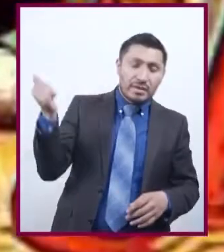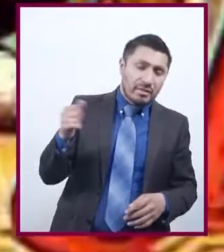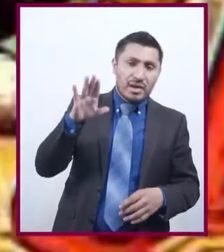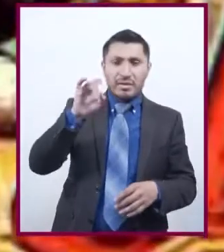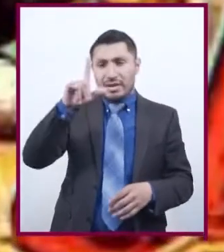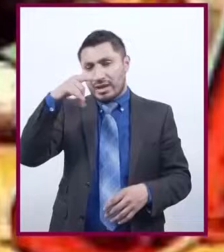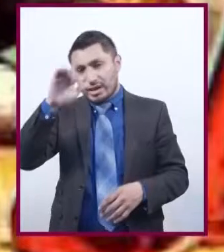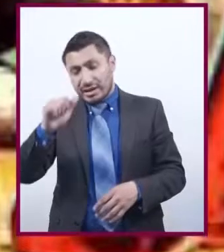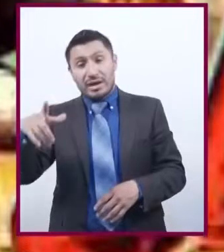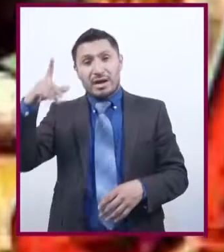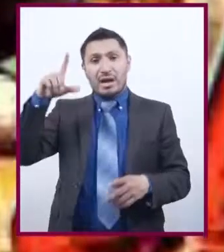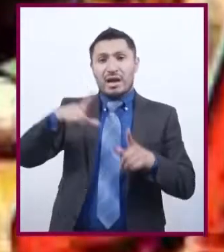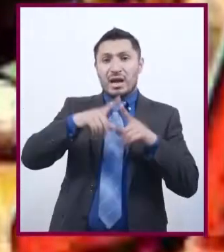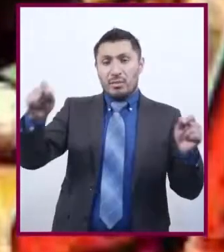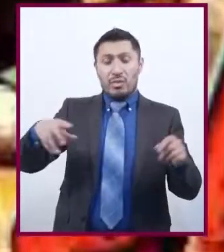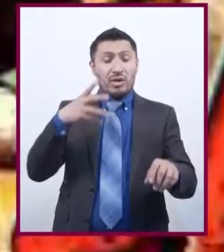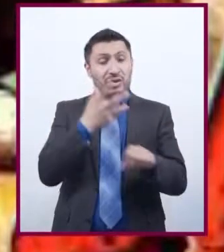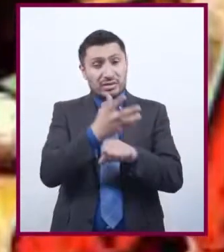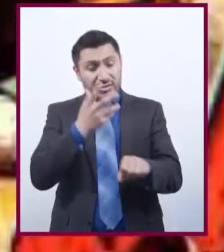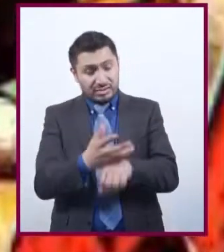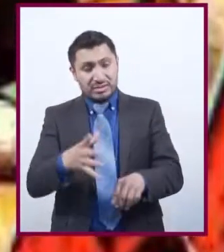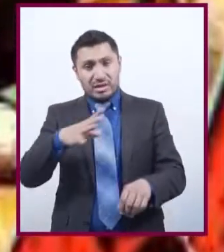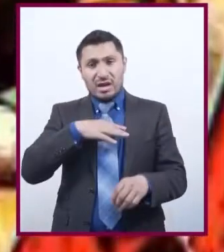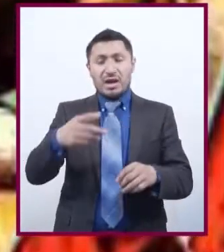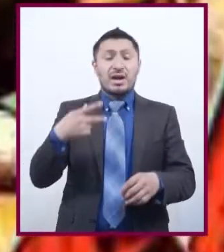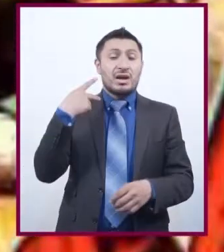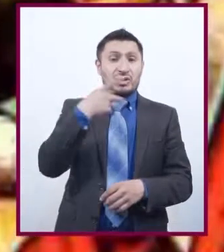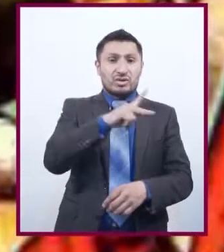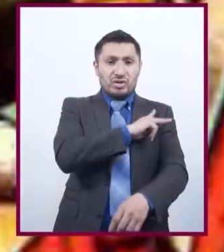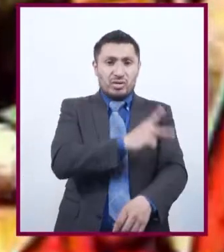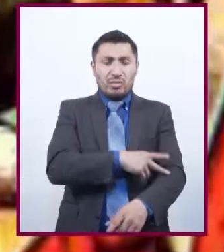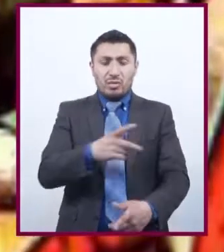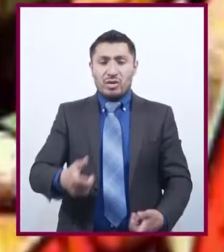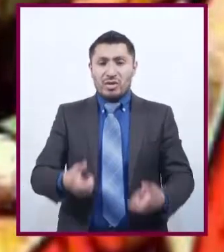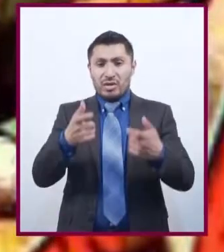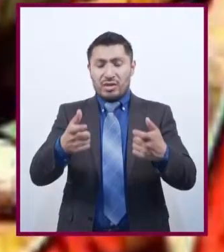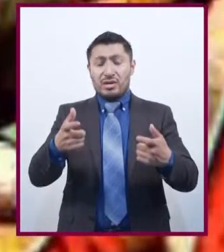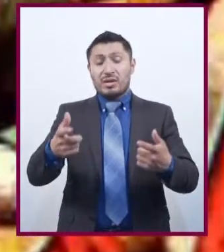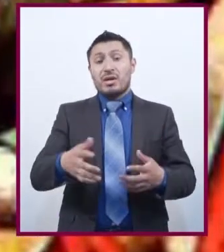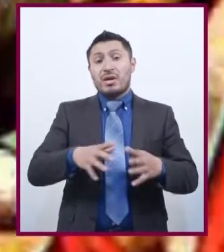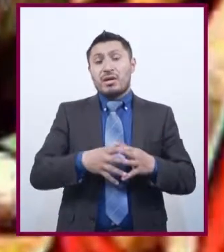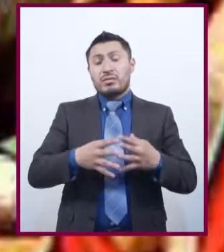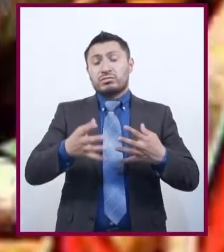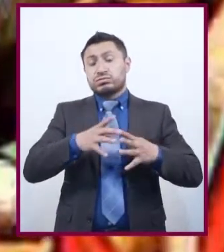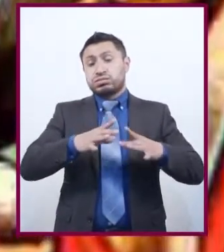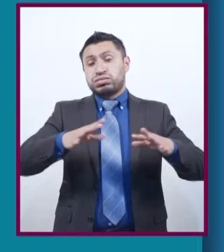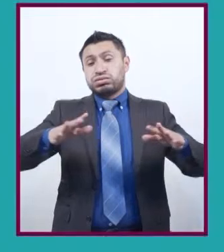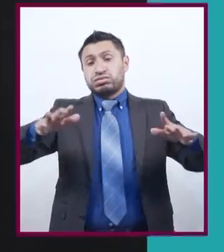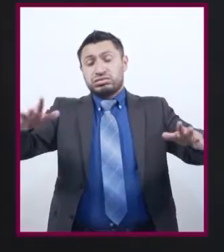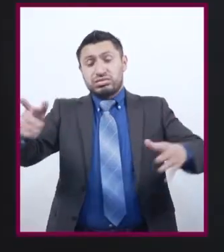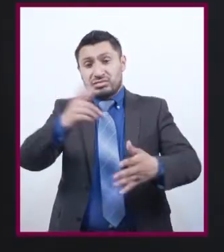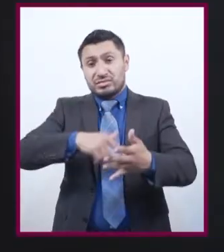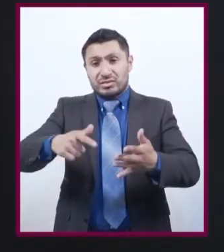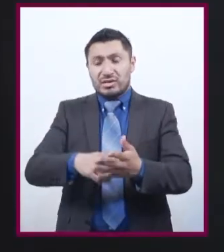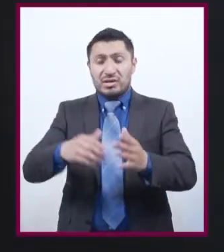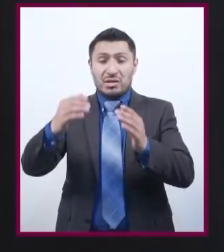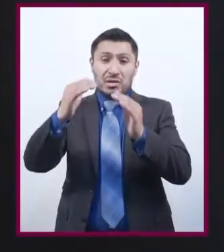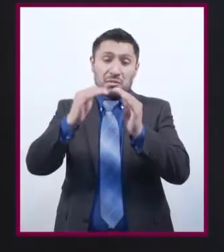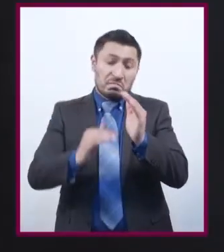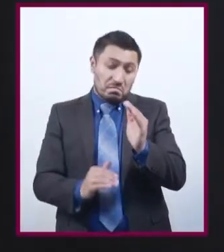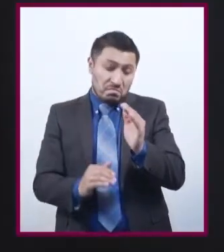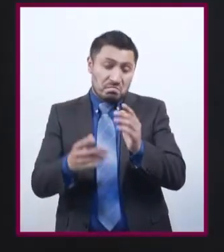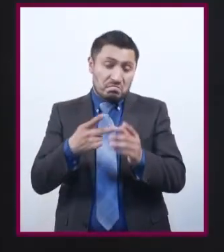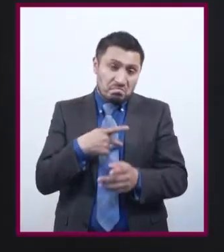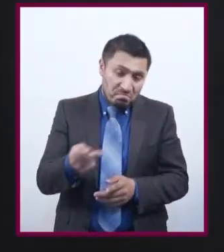Alemania Bélgica Japón y Estados Unidos expandieron su poder comercial y económico hasta regiones menos